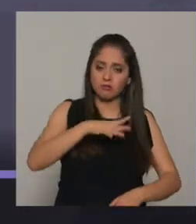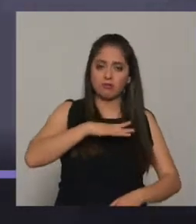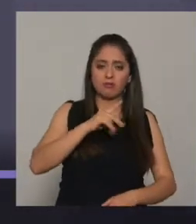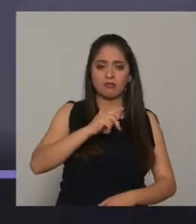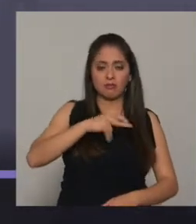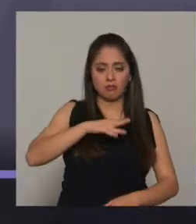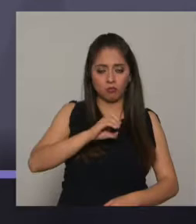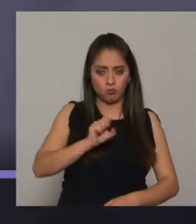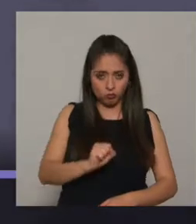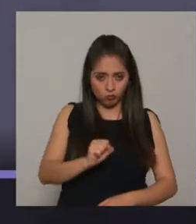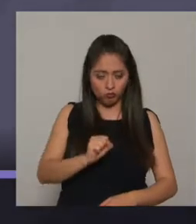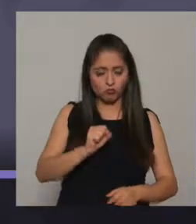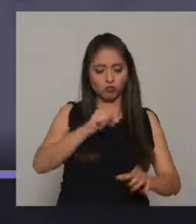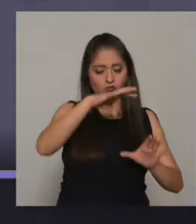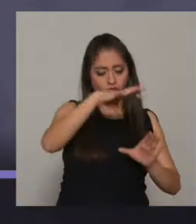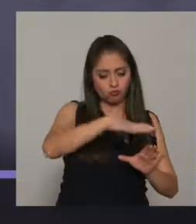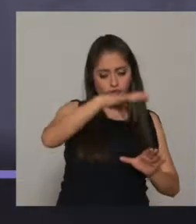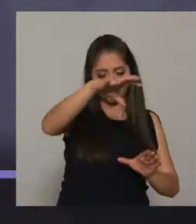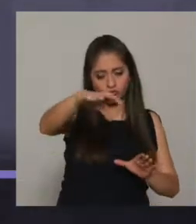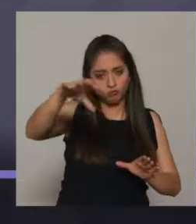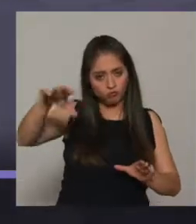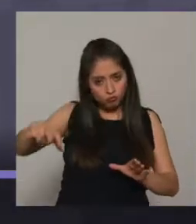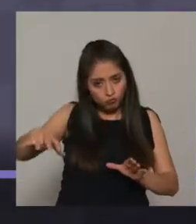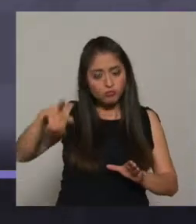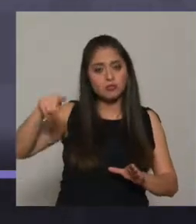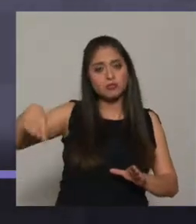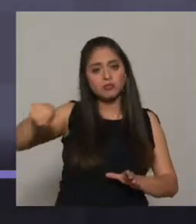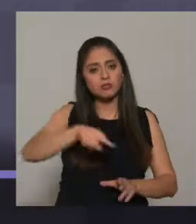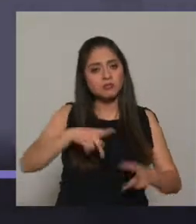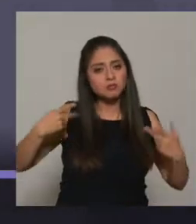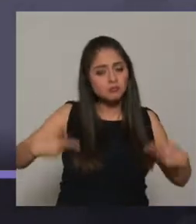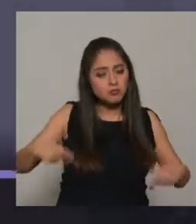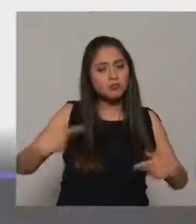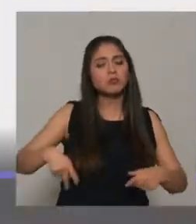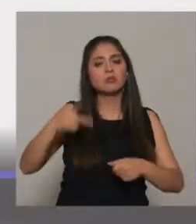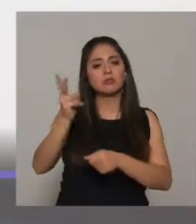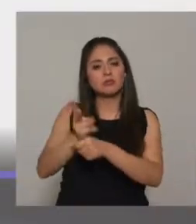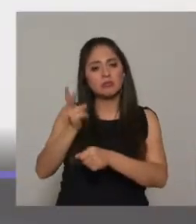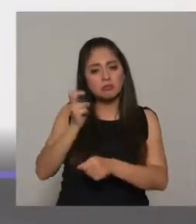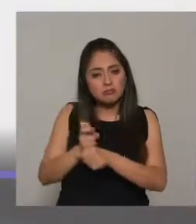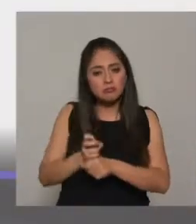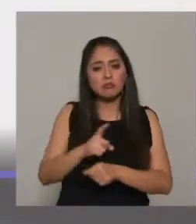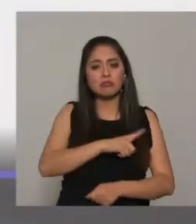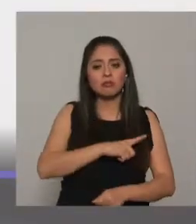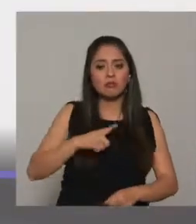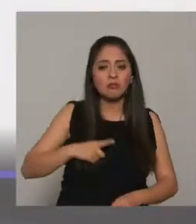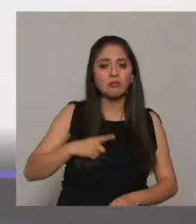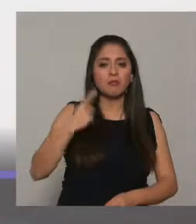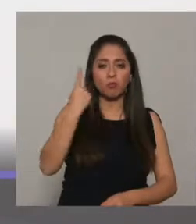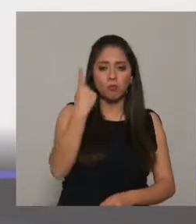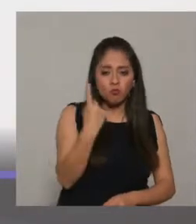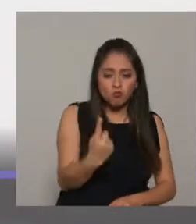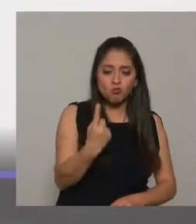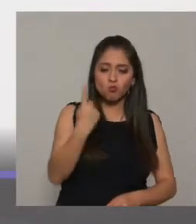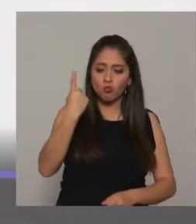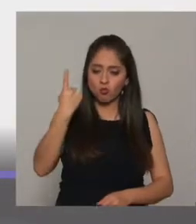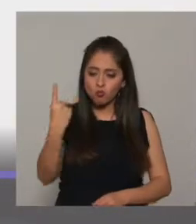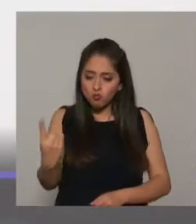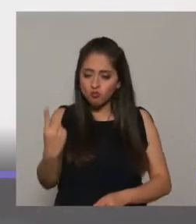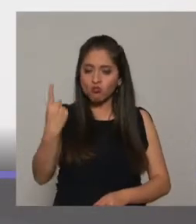se invita a la gente, porque hay que hacerlo de uno en uno y a su vez irlos